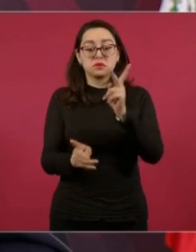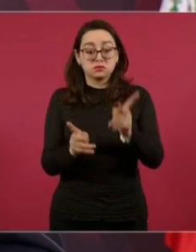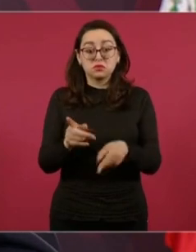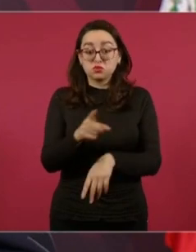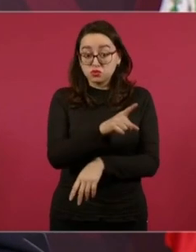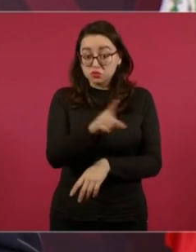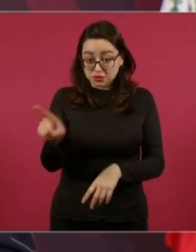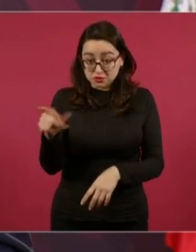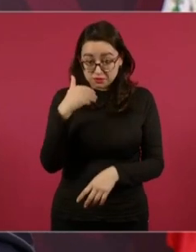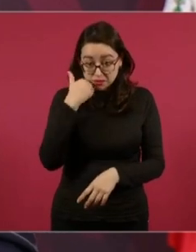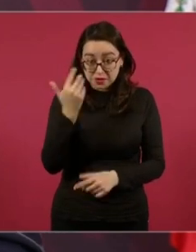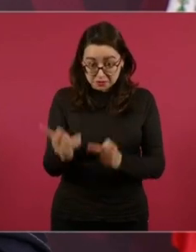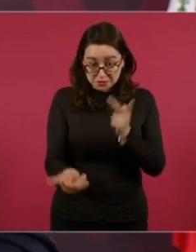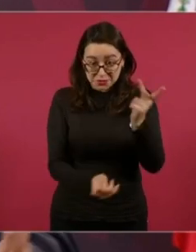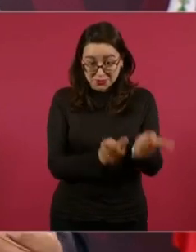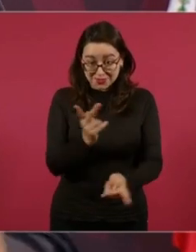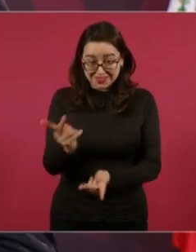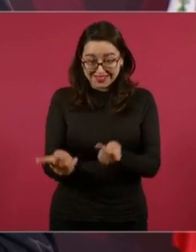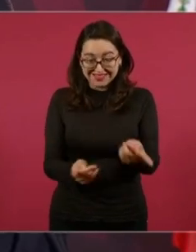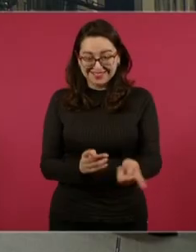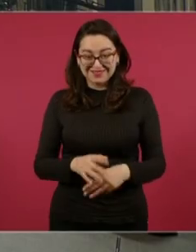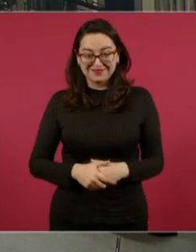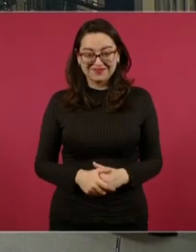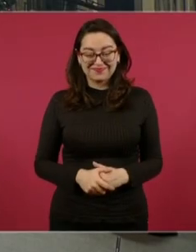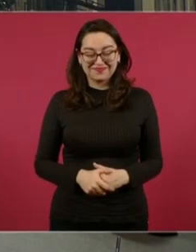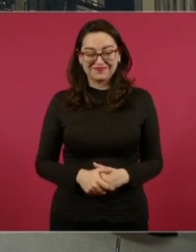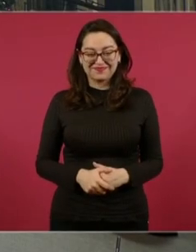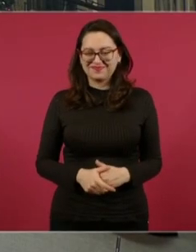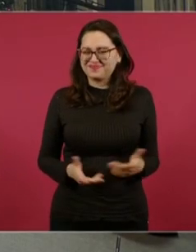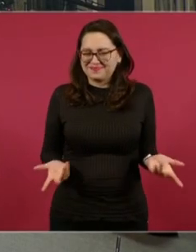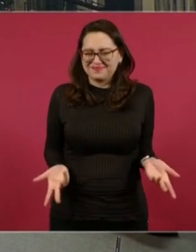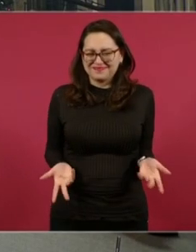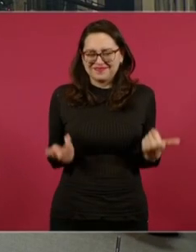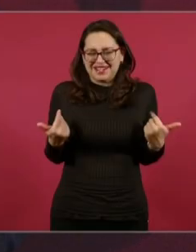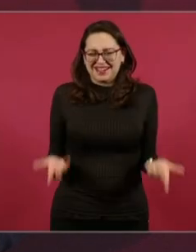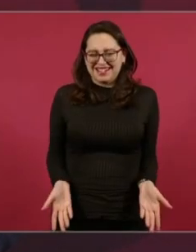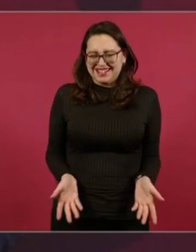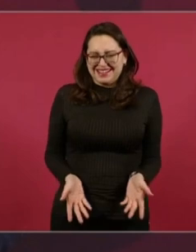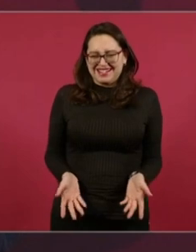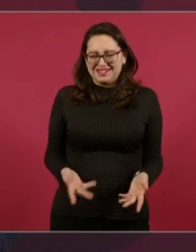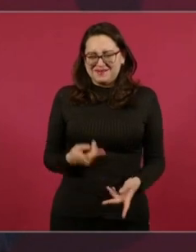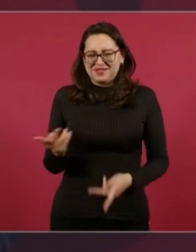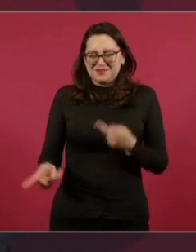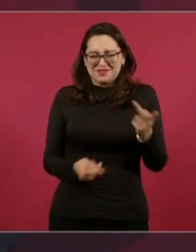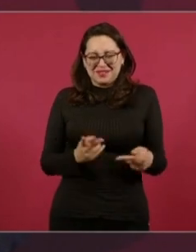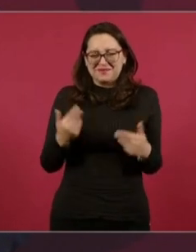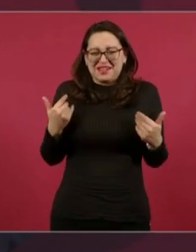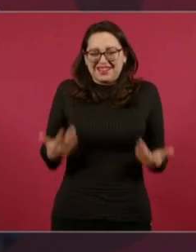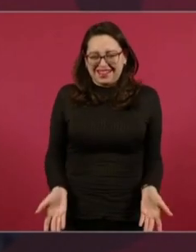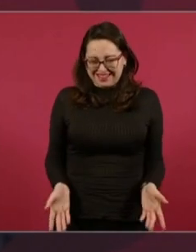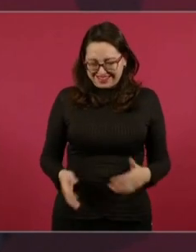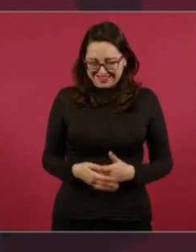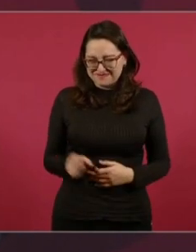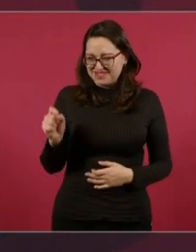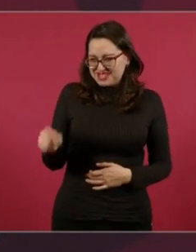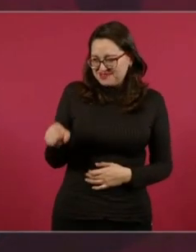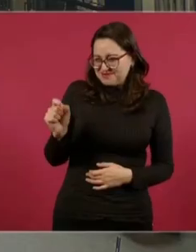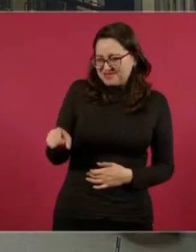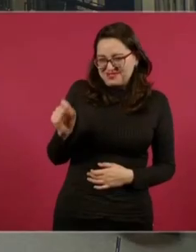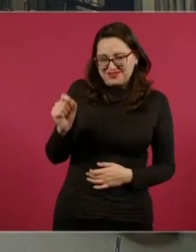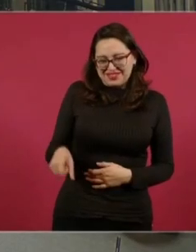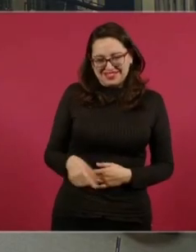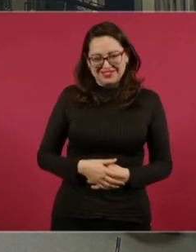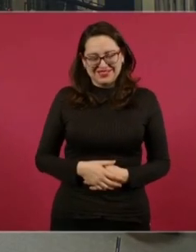que preguntar. Ya está dicho todo, pero a ver, pues, vamos.